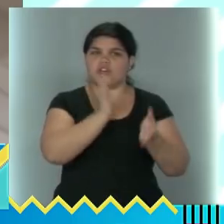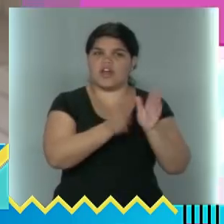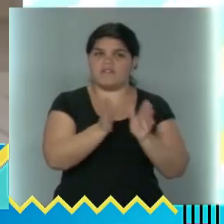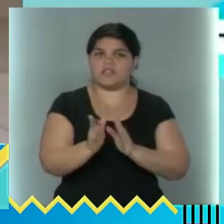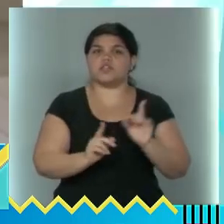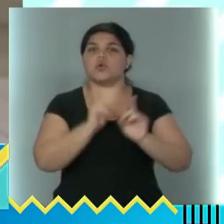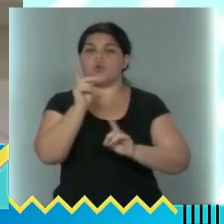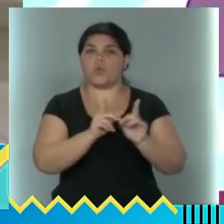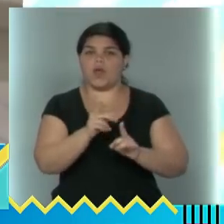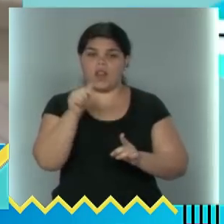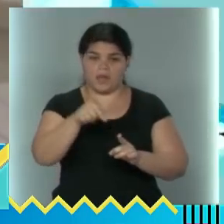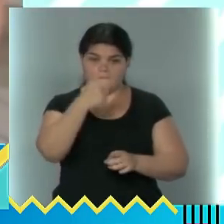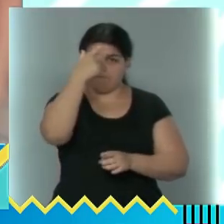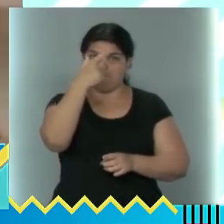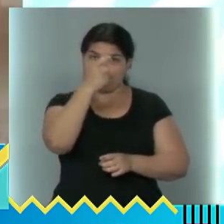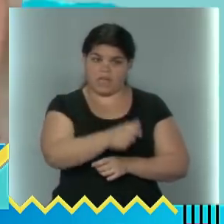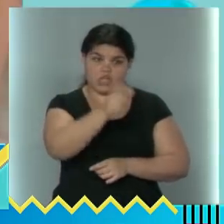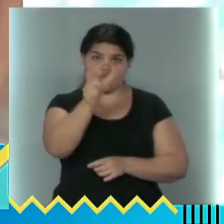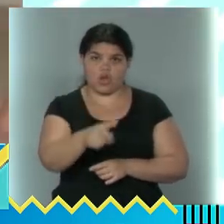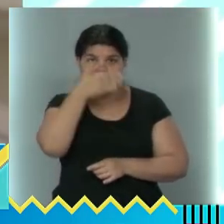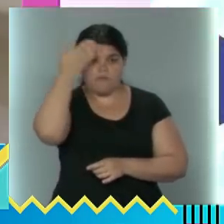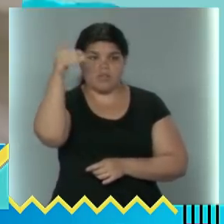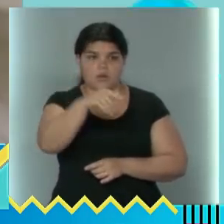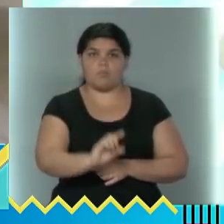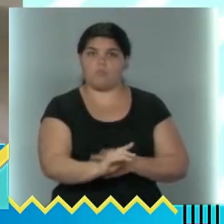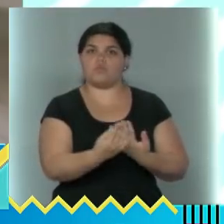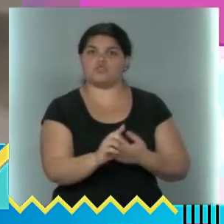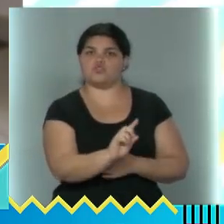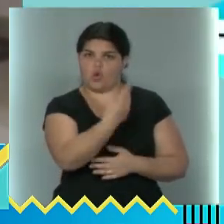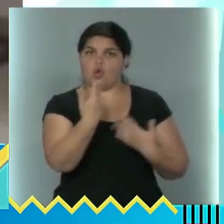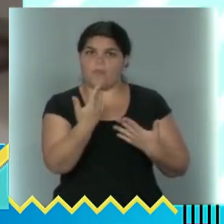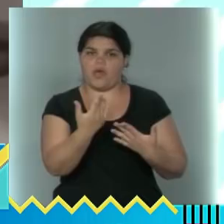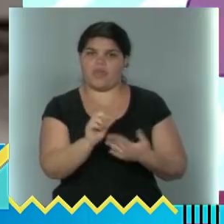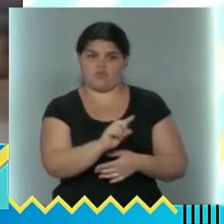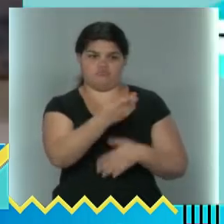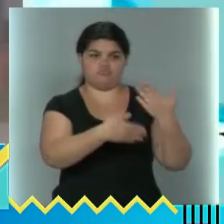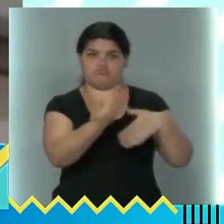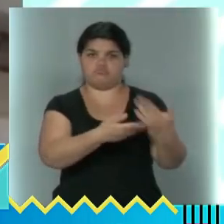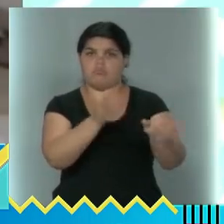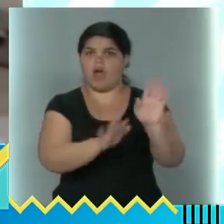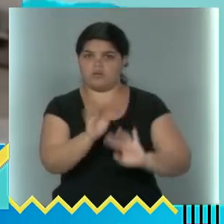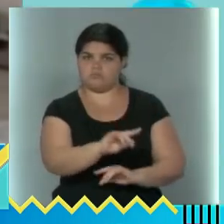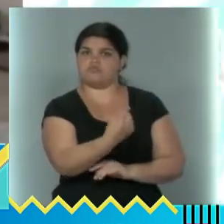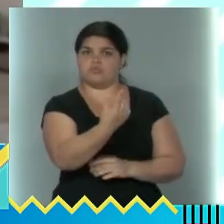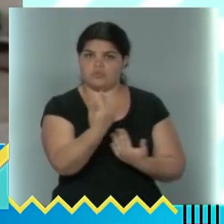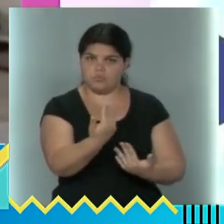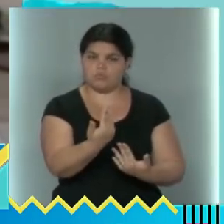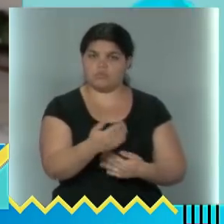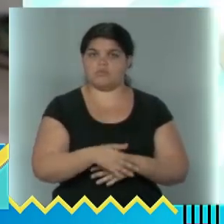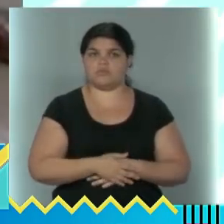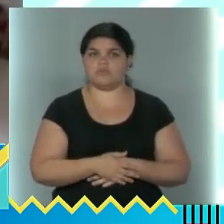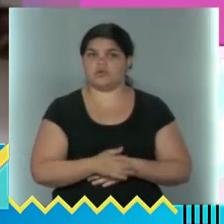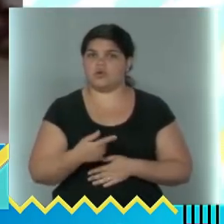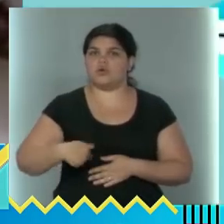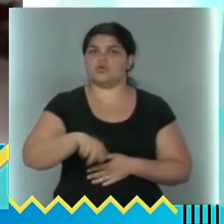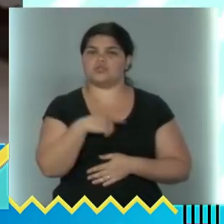paciente mantenga las funciones, ¿sí?, pueda ser autónomo y pueda ser independiente. Entonces, nos valemos de muchas